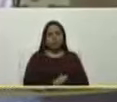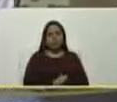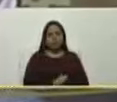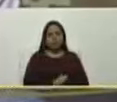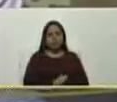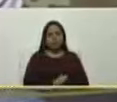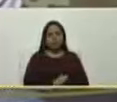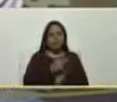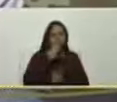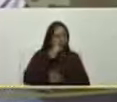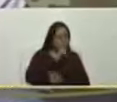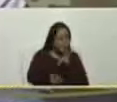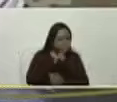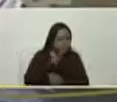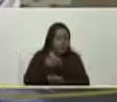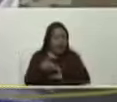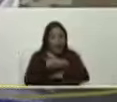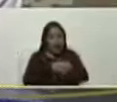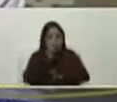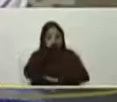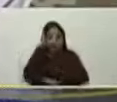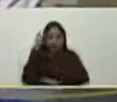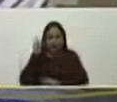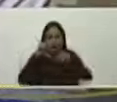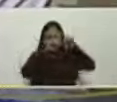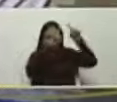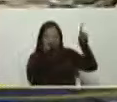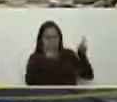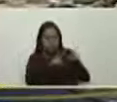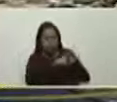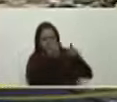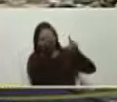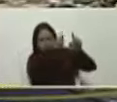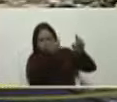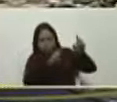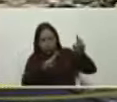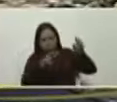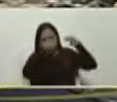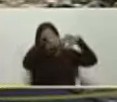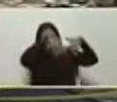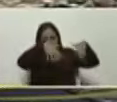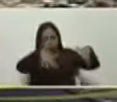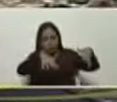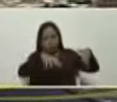Estuvimos viendo con Diosdado, el mapa está allá afuera, un mapa muy